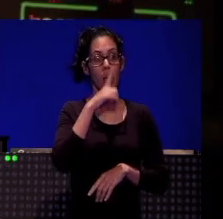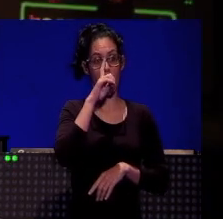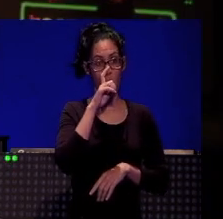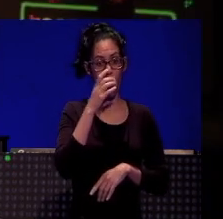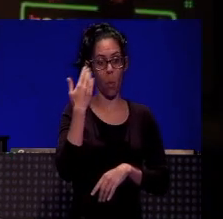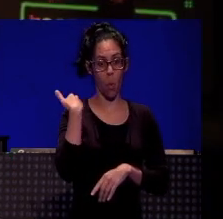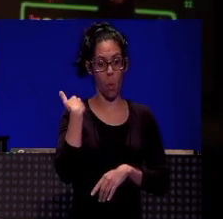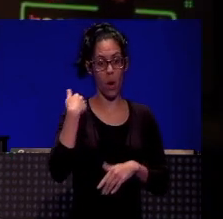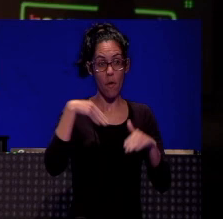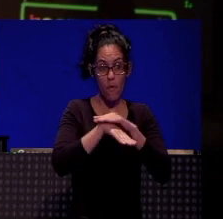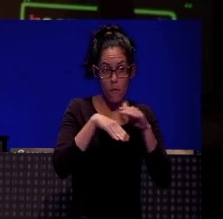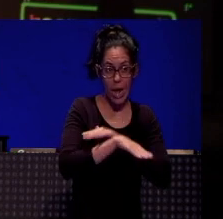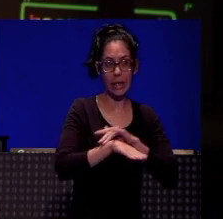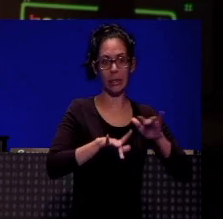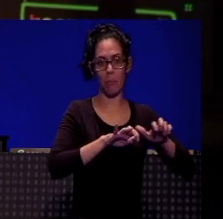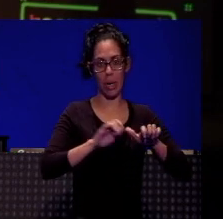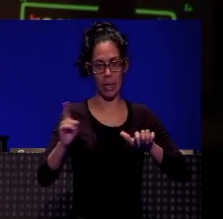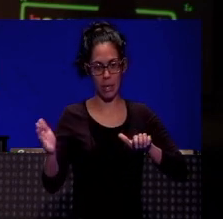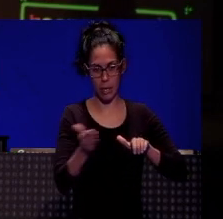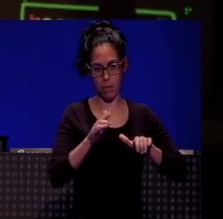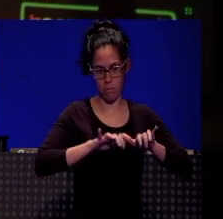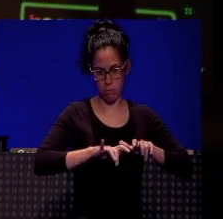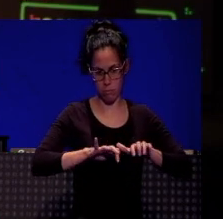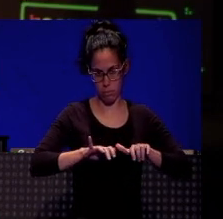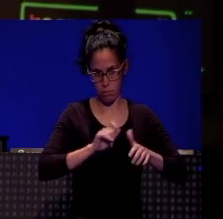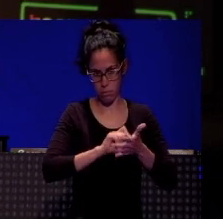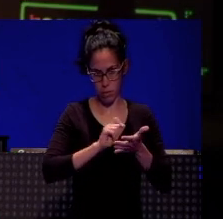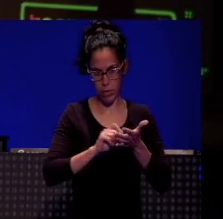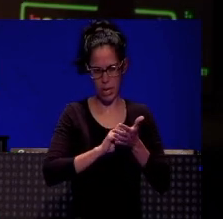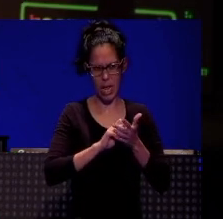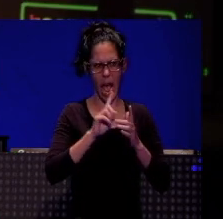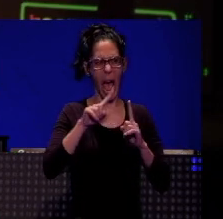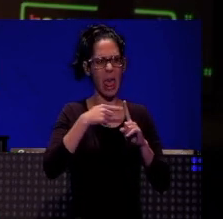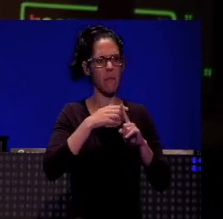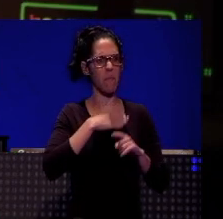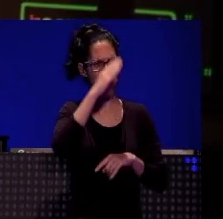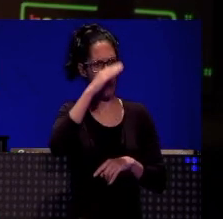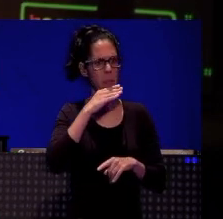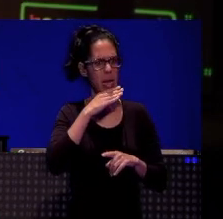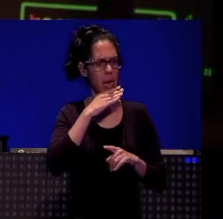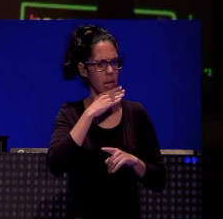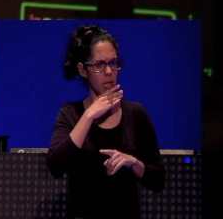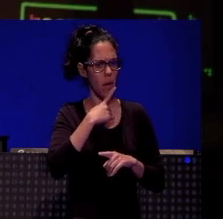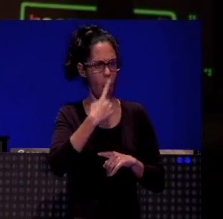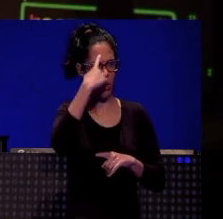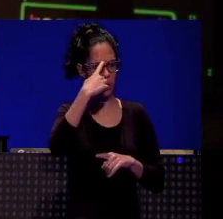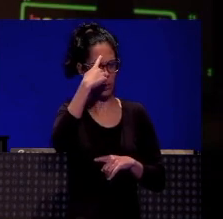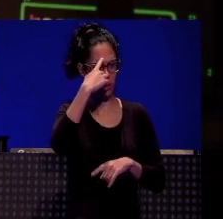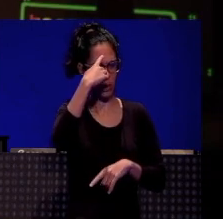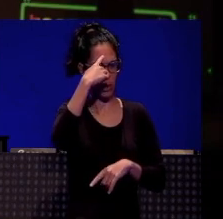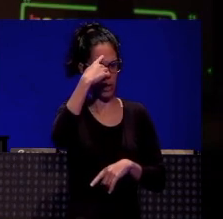fax con máquinas de escribir que aman ipade está obsesionado con lo de la lo de camps es eso